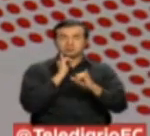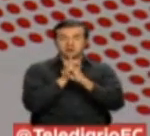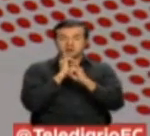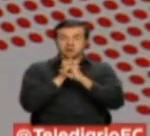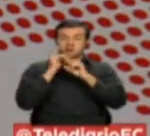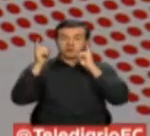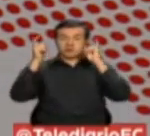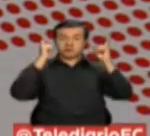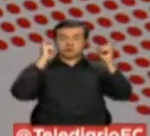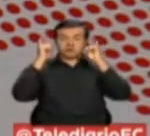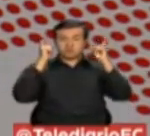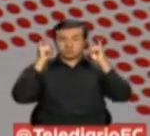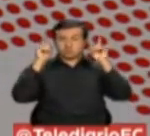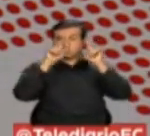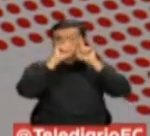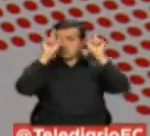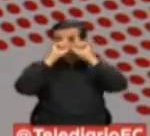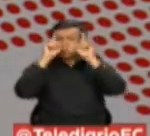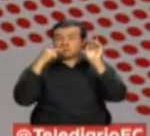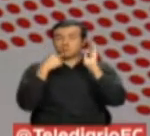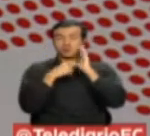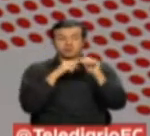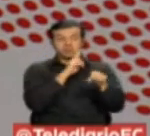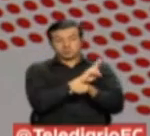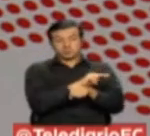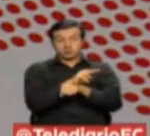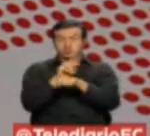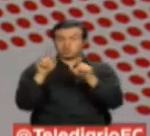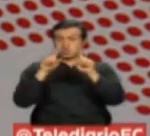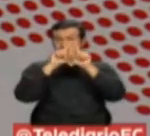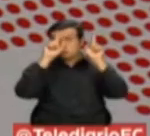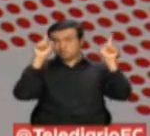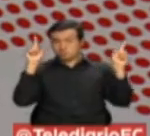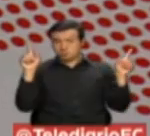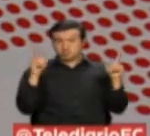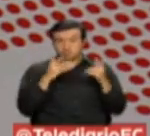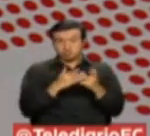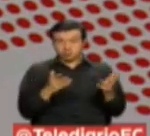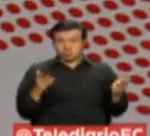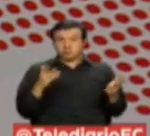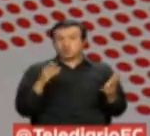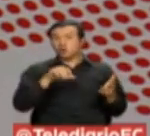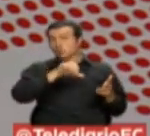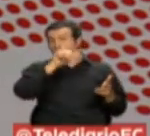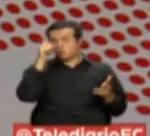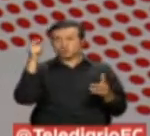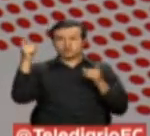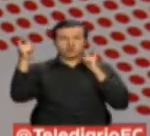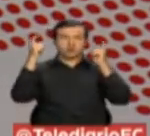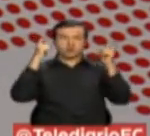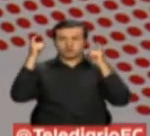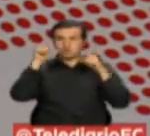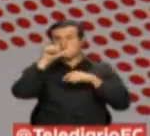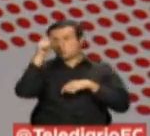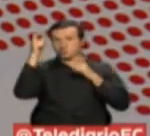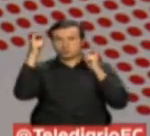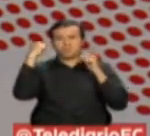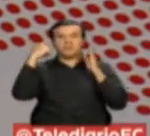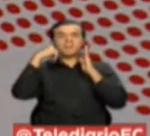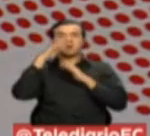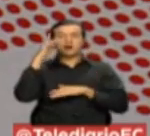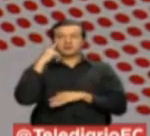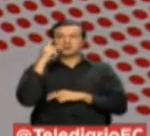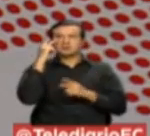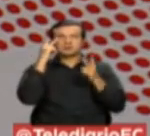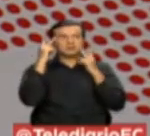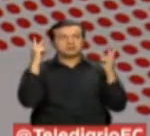control empresarial, como es la Superintendencia de Compañías, tenga otro tipo de controles, ya materialmente